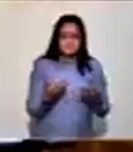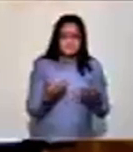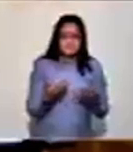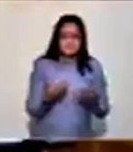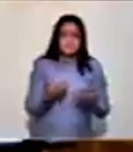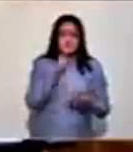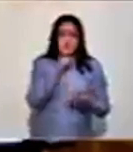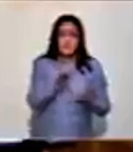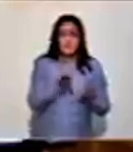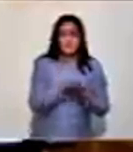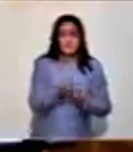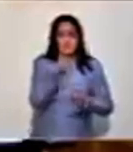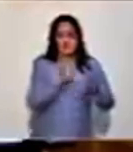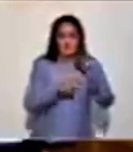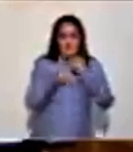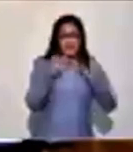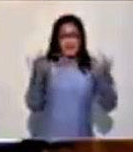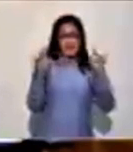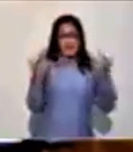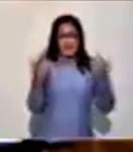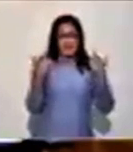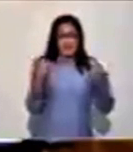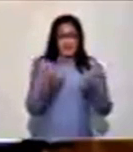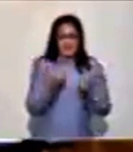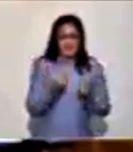Las carcajadas sonoras,